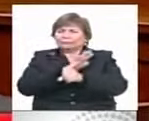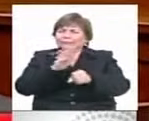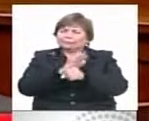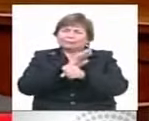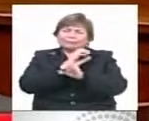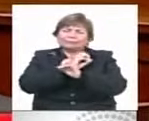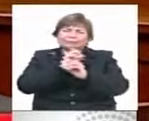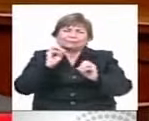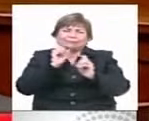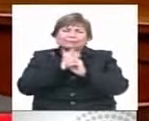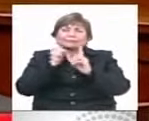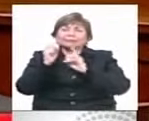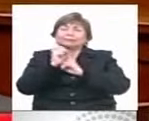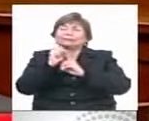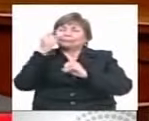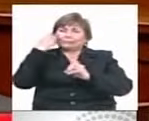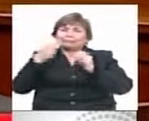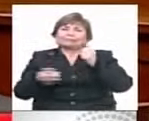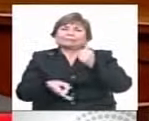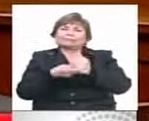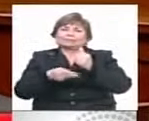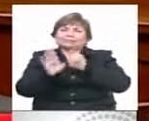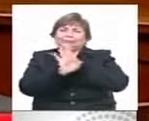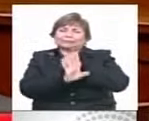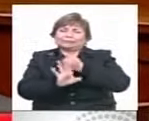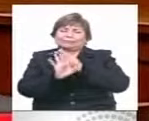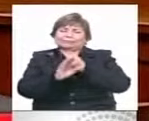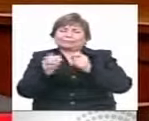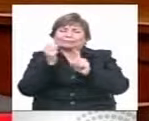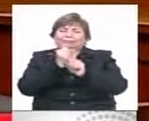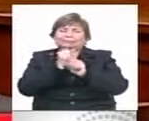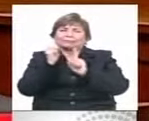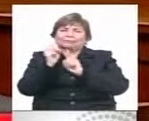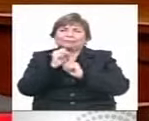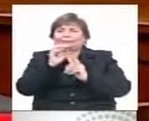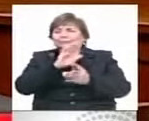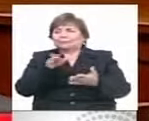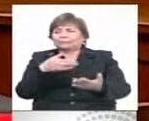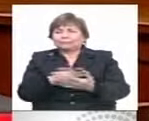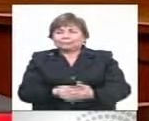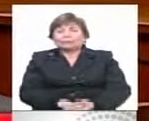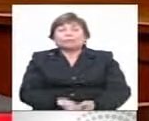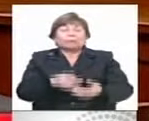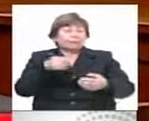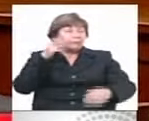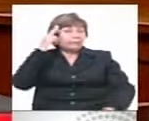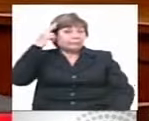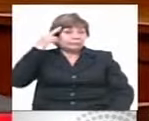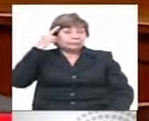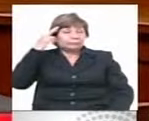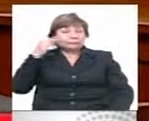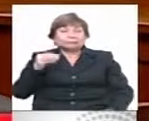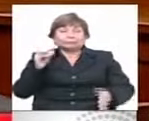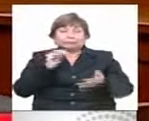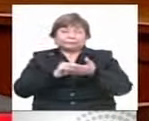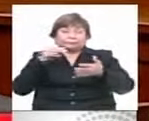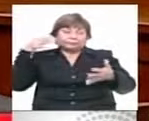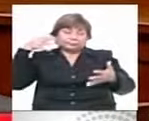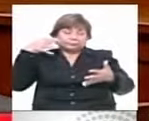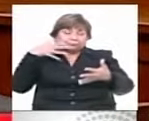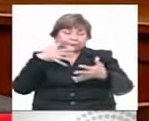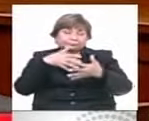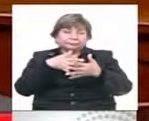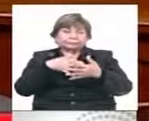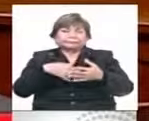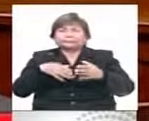como sociedad para asegurar la protección social de todas y todos. Por esta razón, los más vulnerables que viven